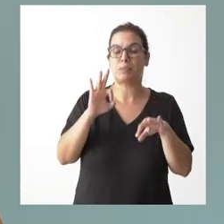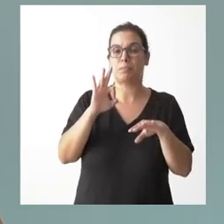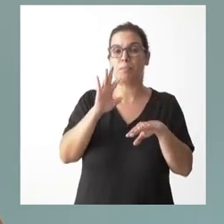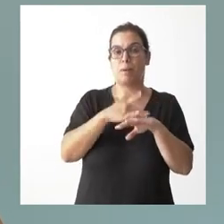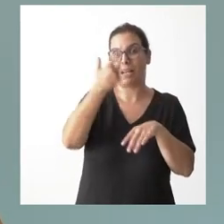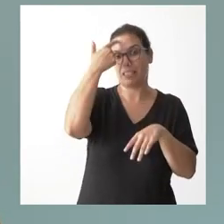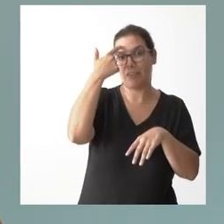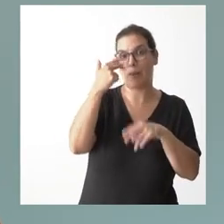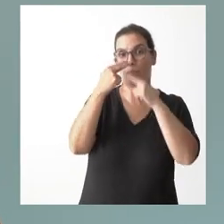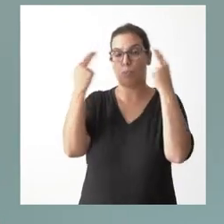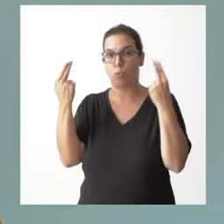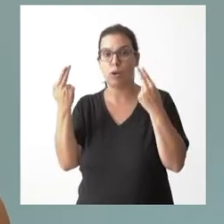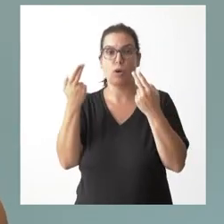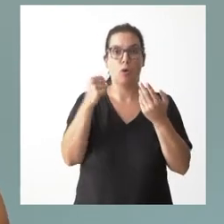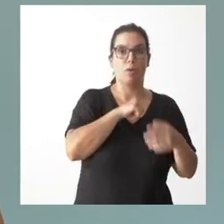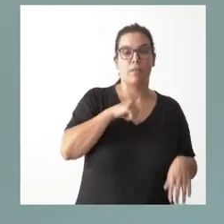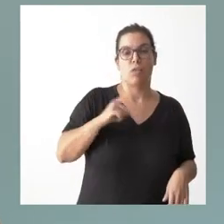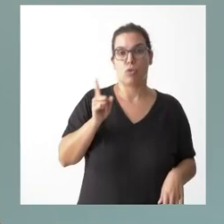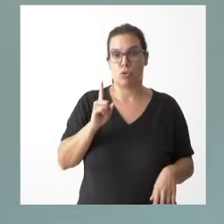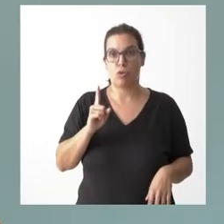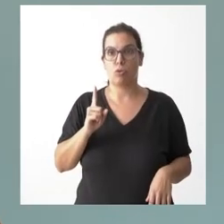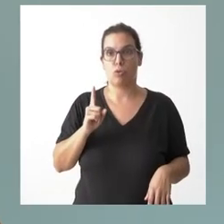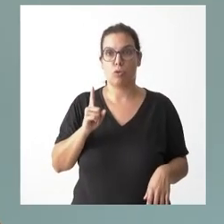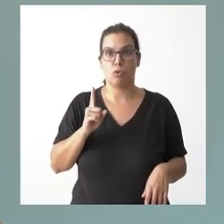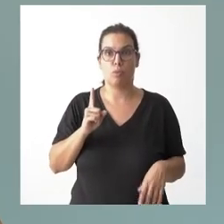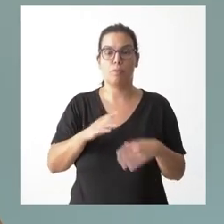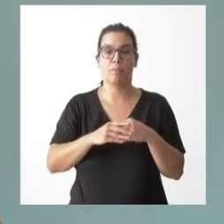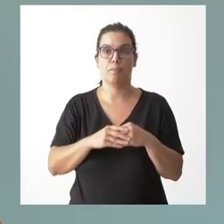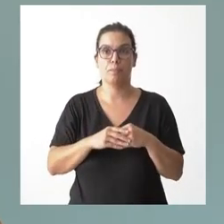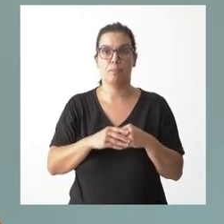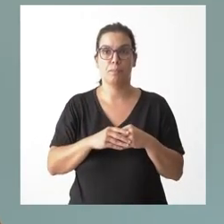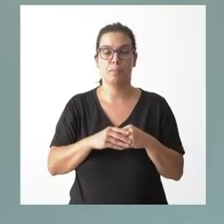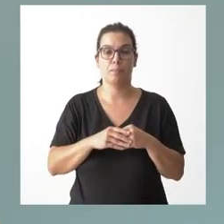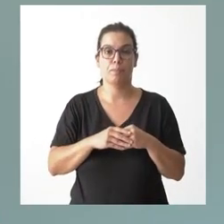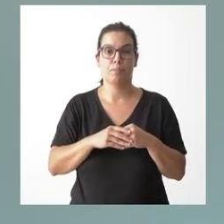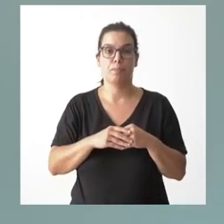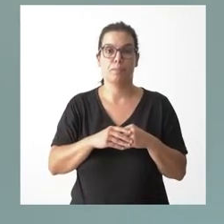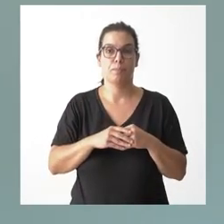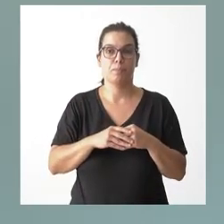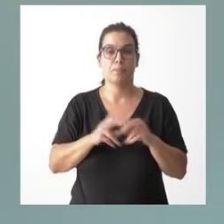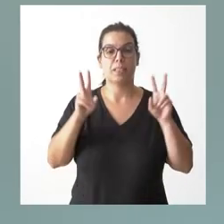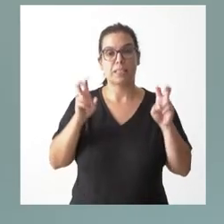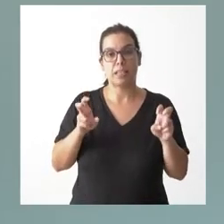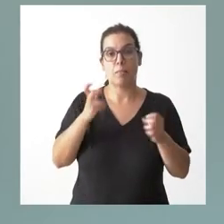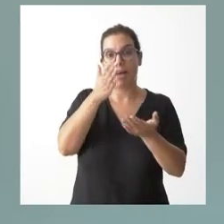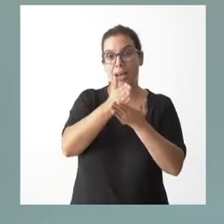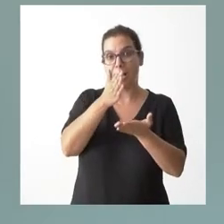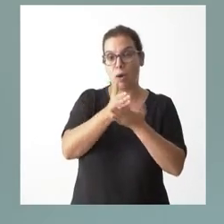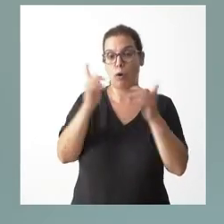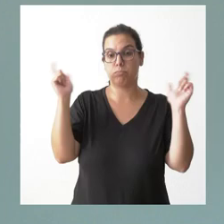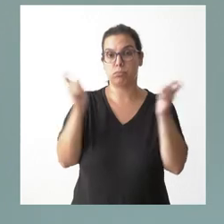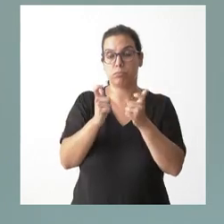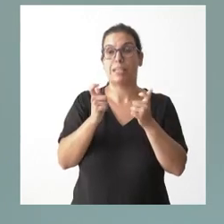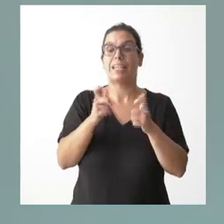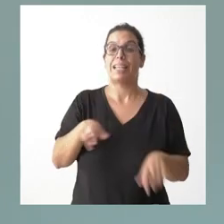en este caso de León y Bierzo, pero vamos, lo podemos facilitar porque es analizar los centros. Respecto al tema de las aulas, vuelvo a decir que estamos todavía